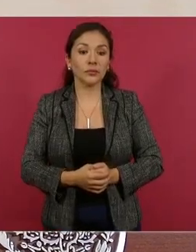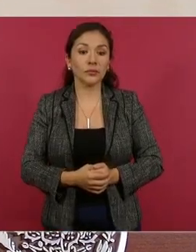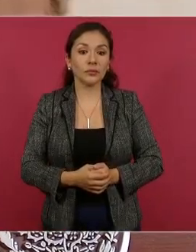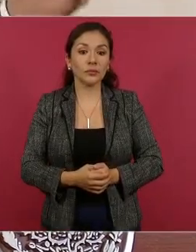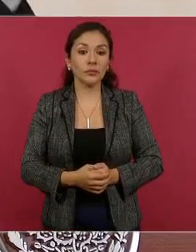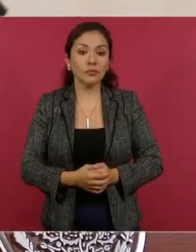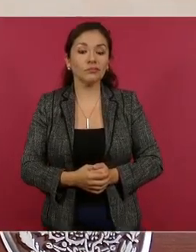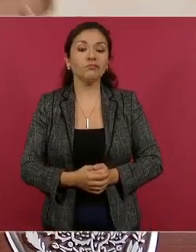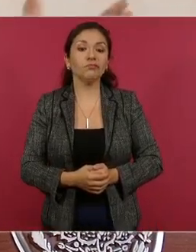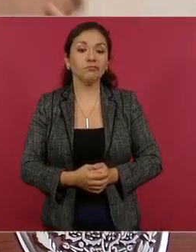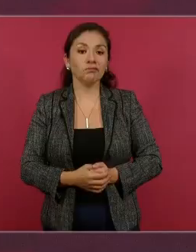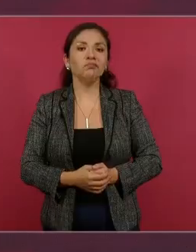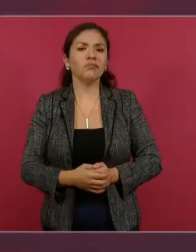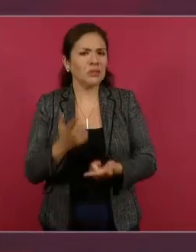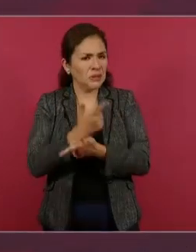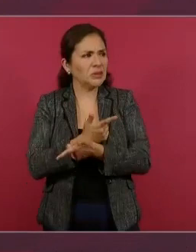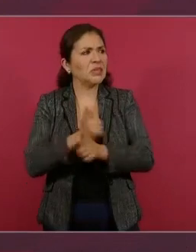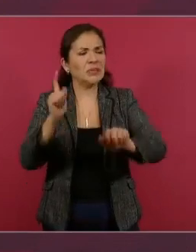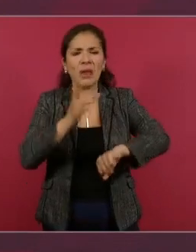Hay impunidad.